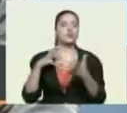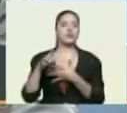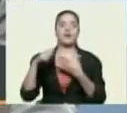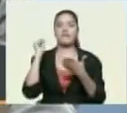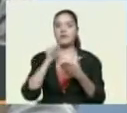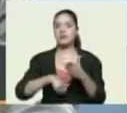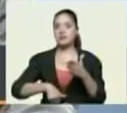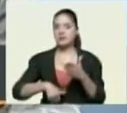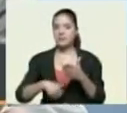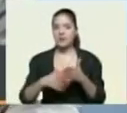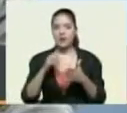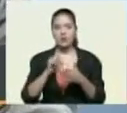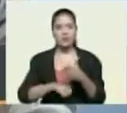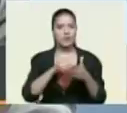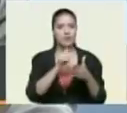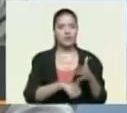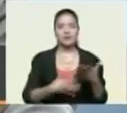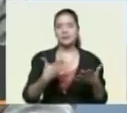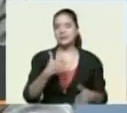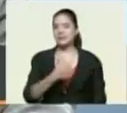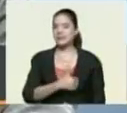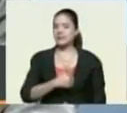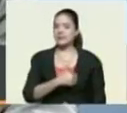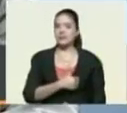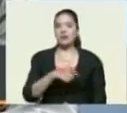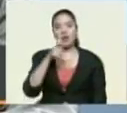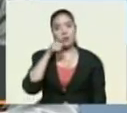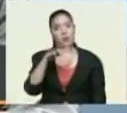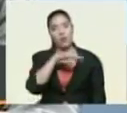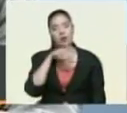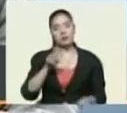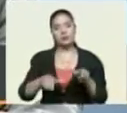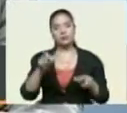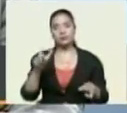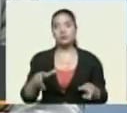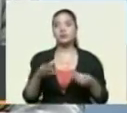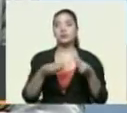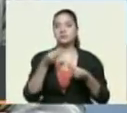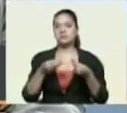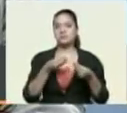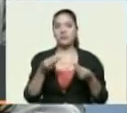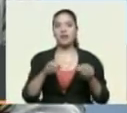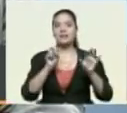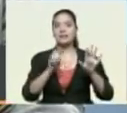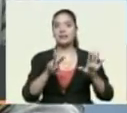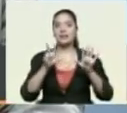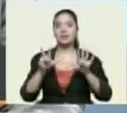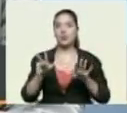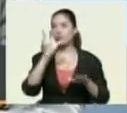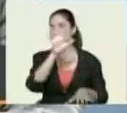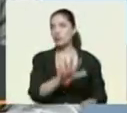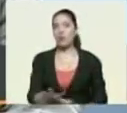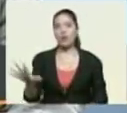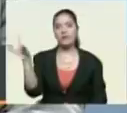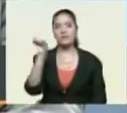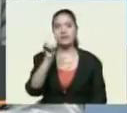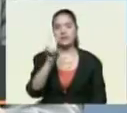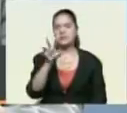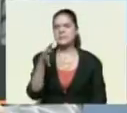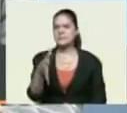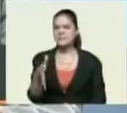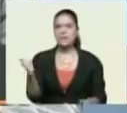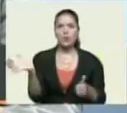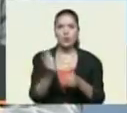desabastecimiento y el malestar en nuestra población. Se han realizado 78 acciones en todo el país, en las cuales